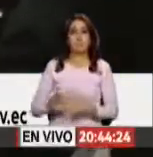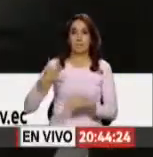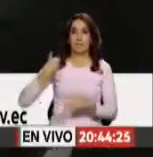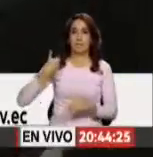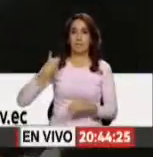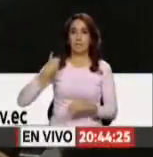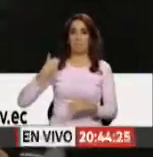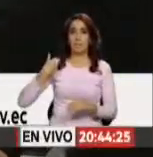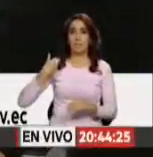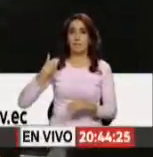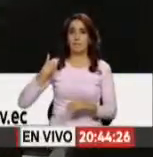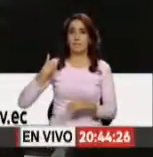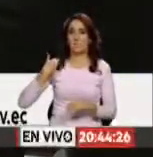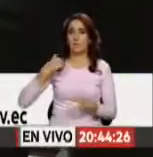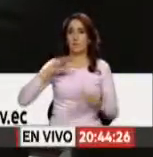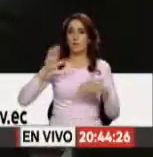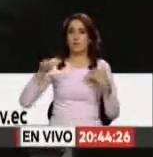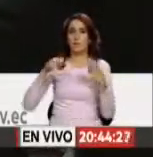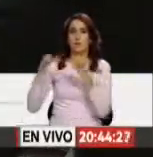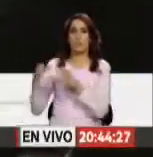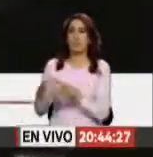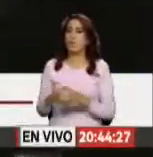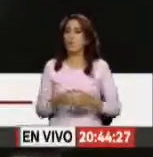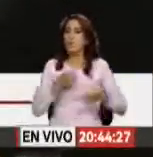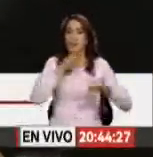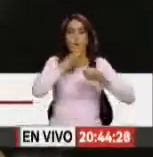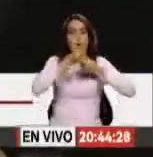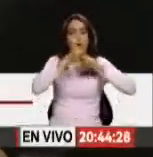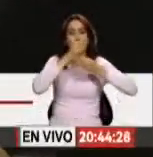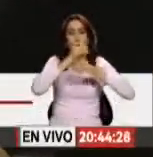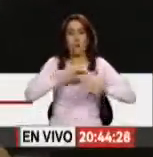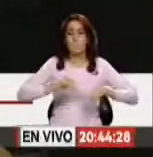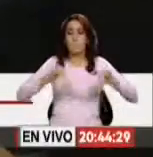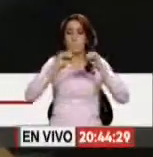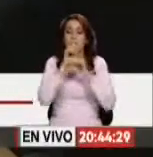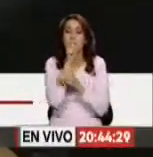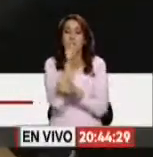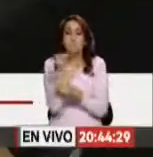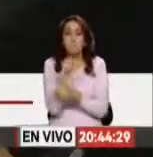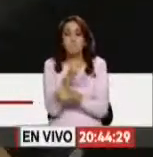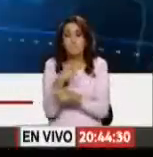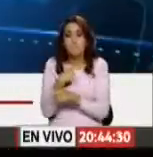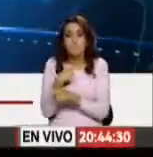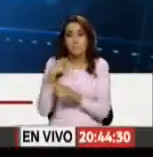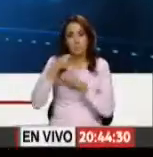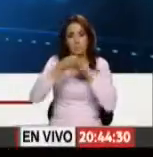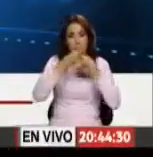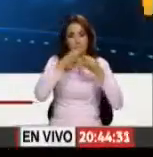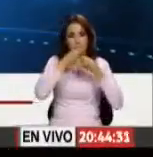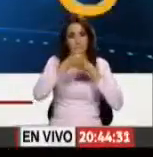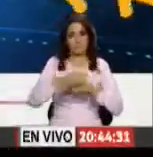toda la vida haciendo periodismo. Soy más viejo que el más viejo que existe en el periodismo.